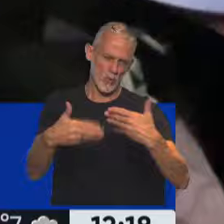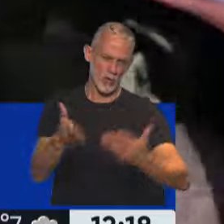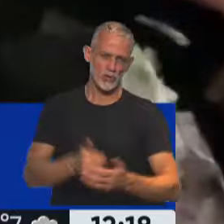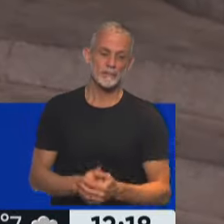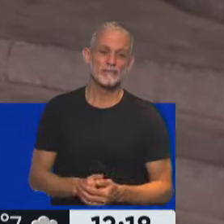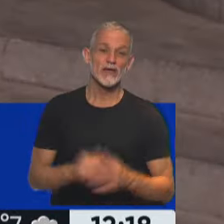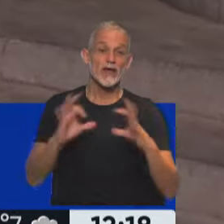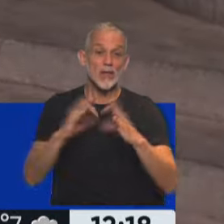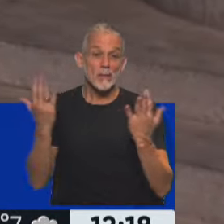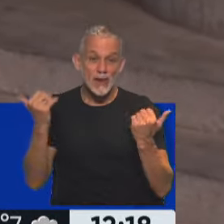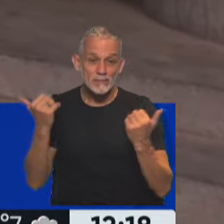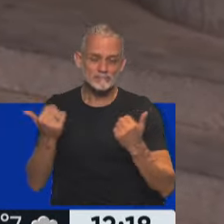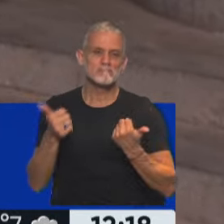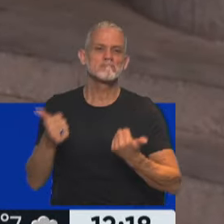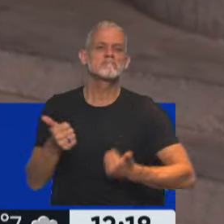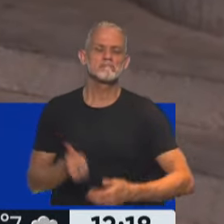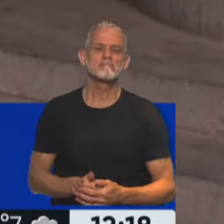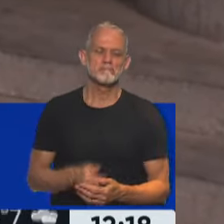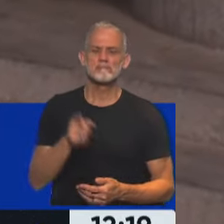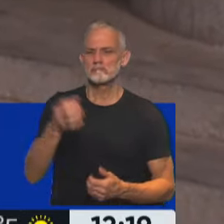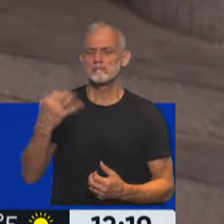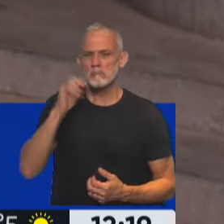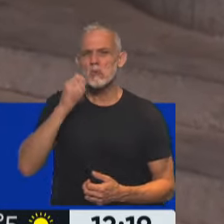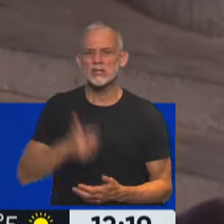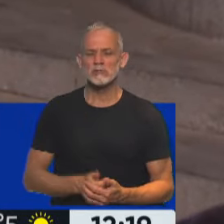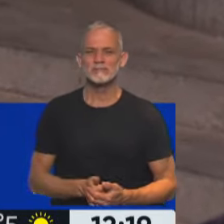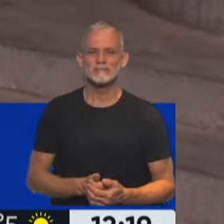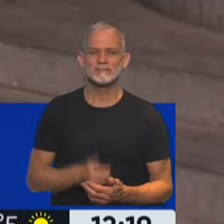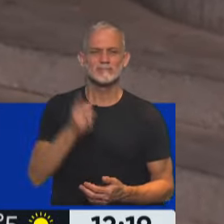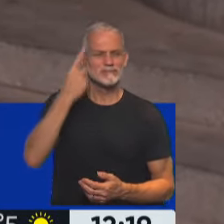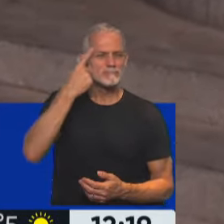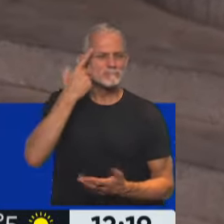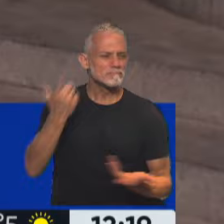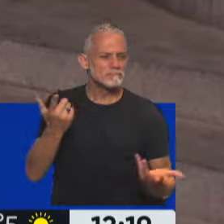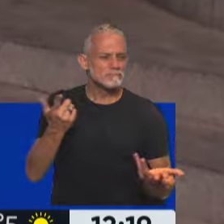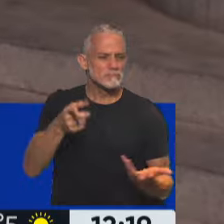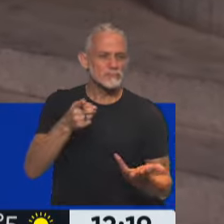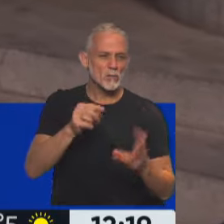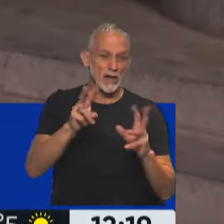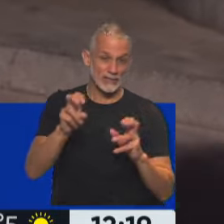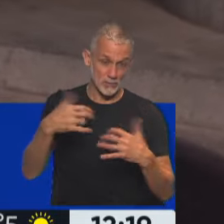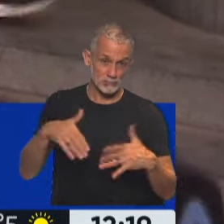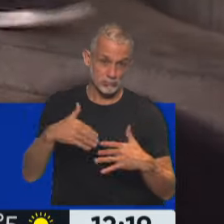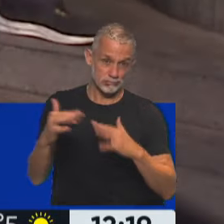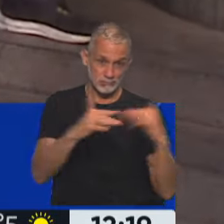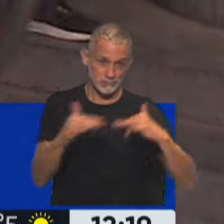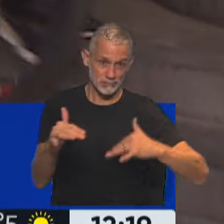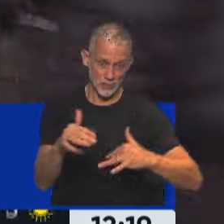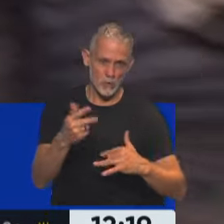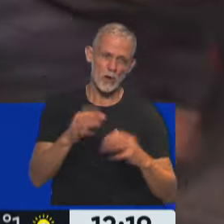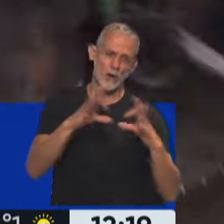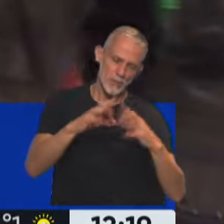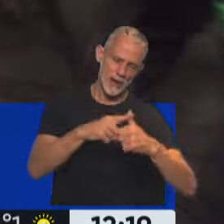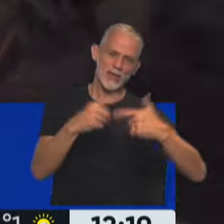despedida de Fideo es espectacular. Tenía bastantes temas interesantes, ¿no? El partido de ayer, por lo de